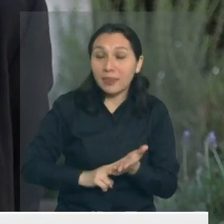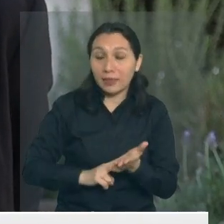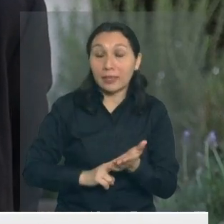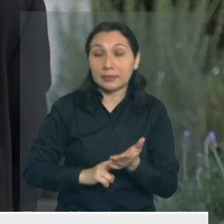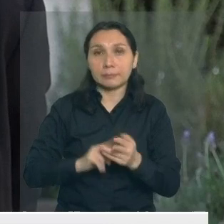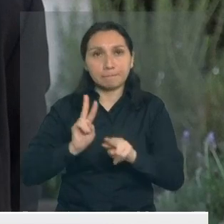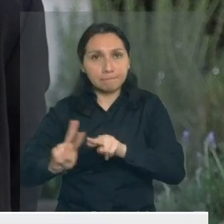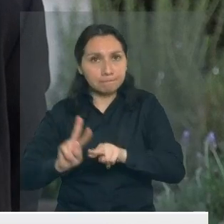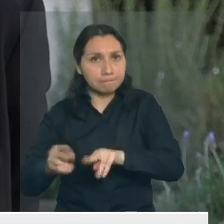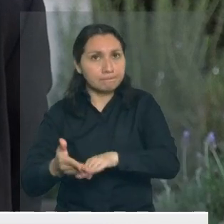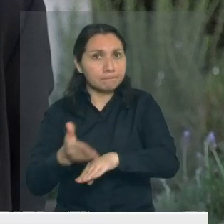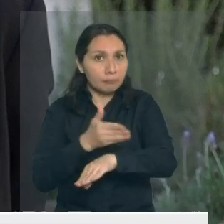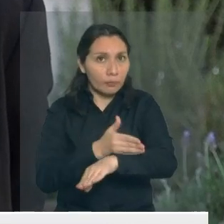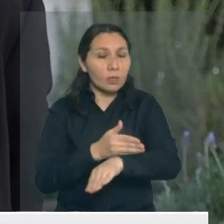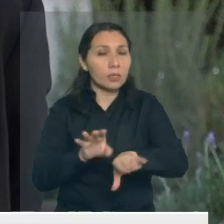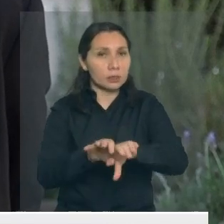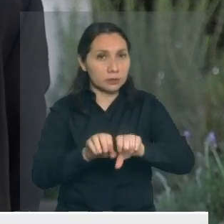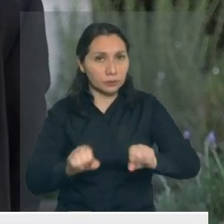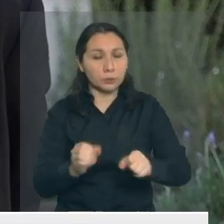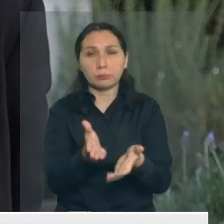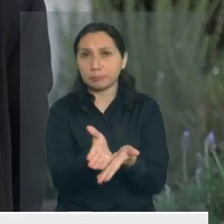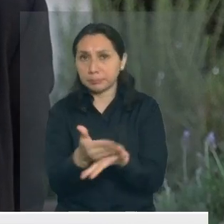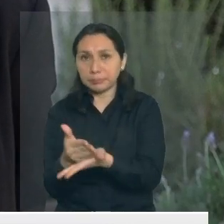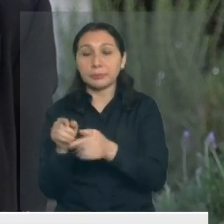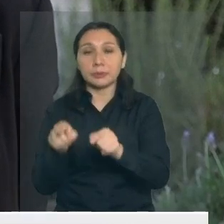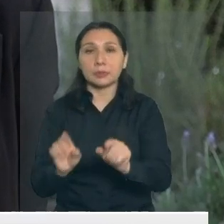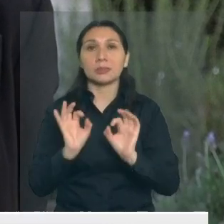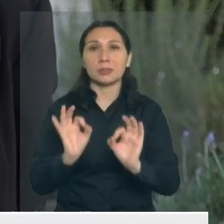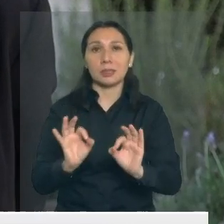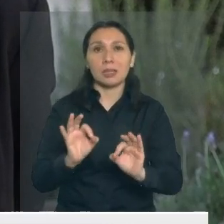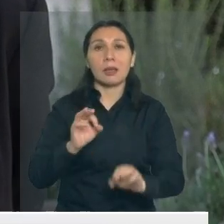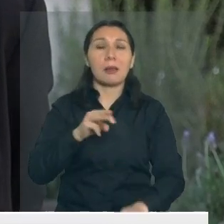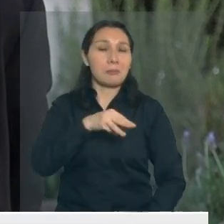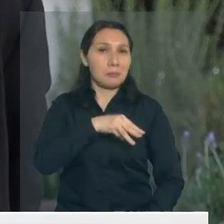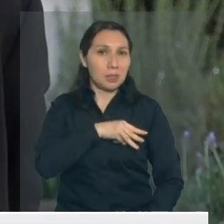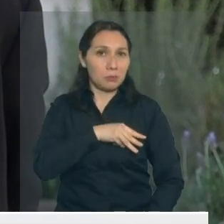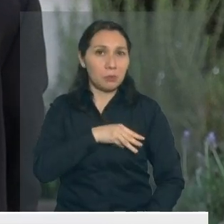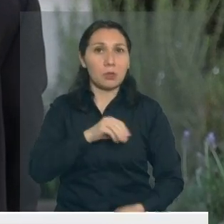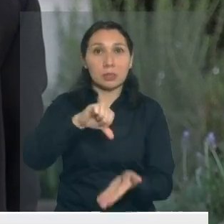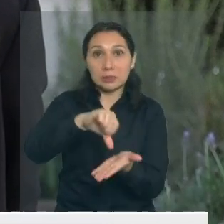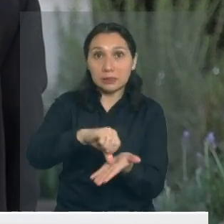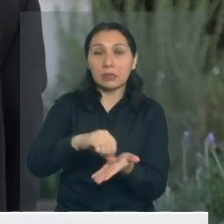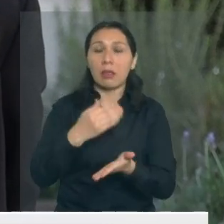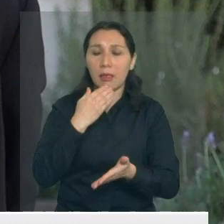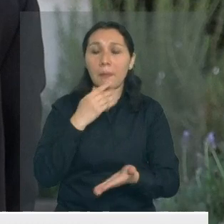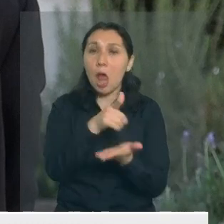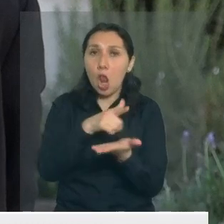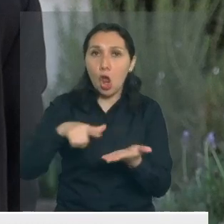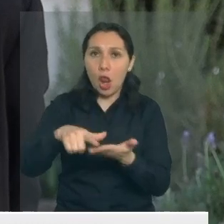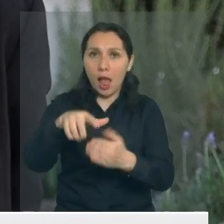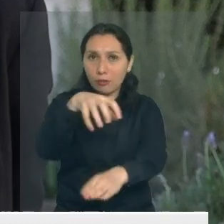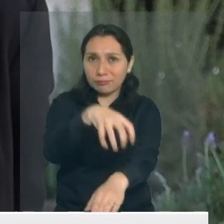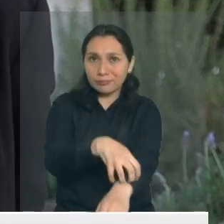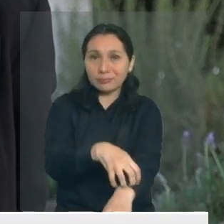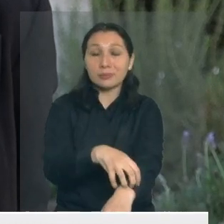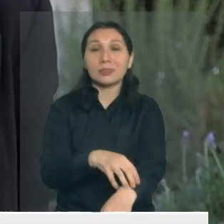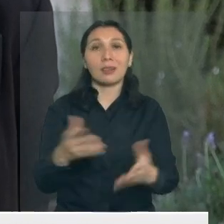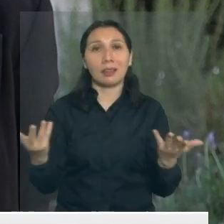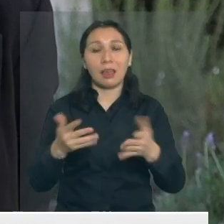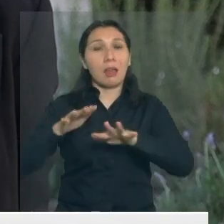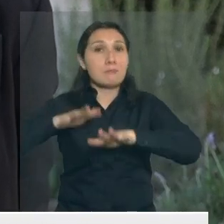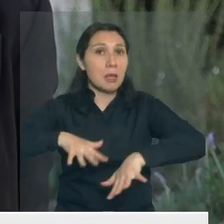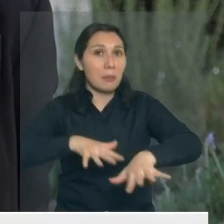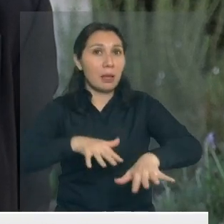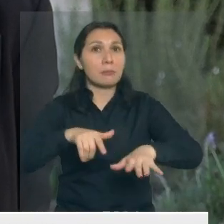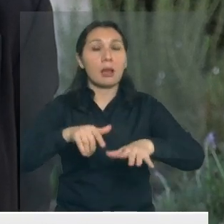las acciones se están conformando, y particularmente en la región metropolitana y también en los lagos. Por último, en relación a las movilizaciones